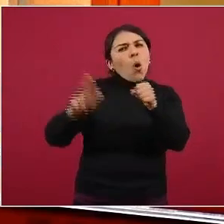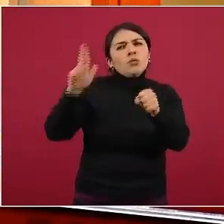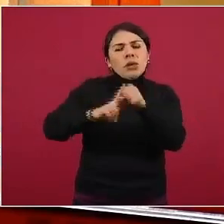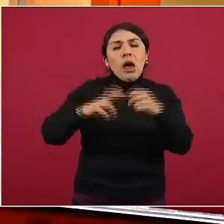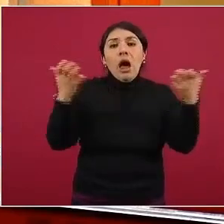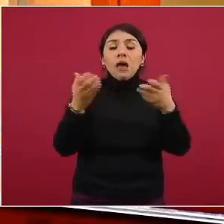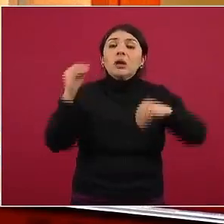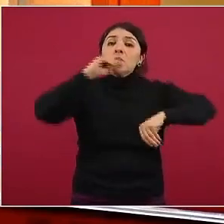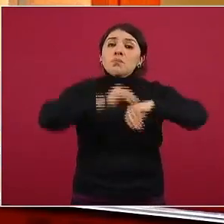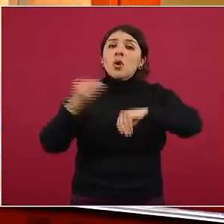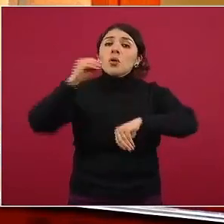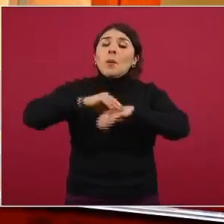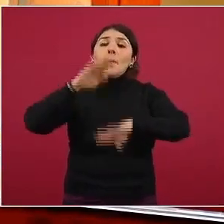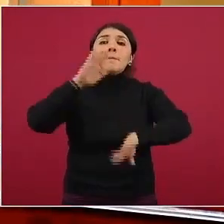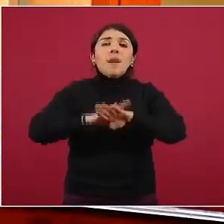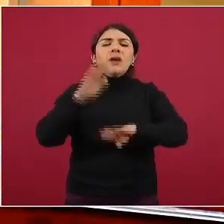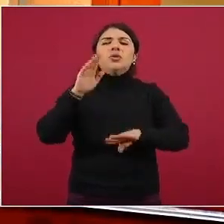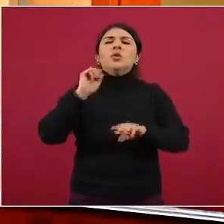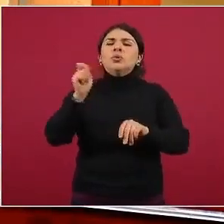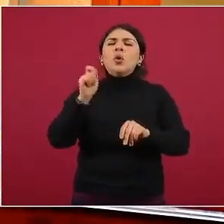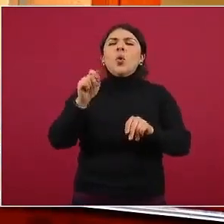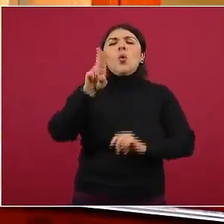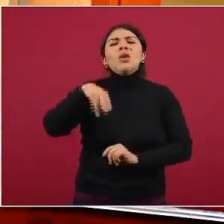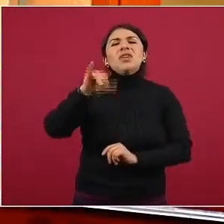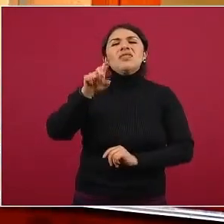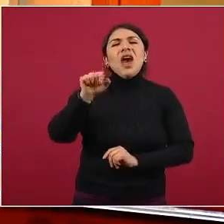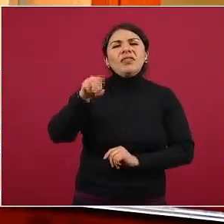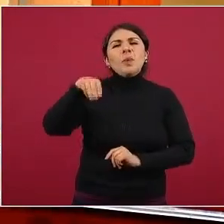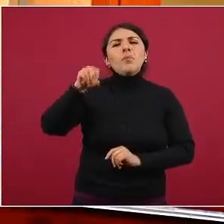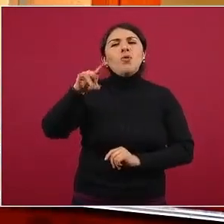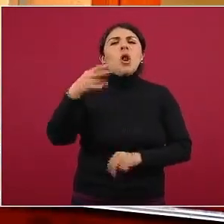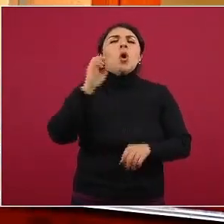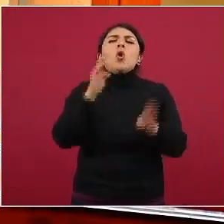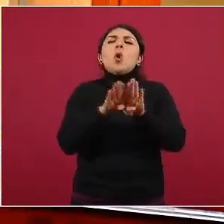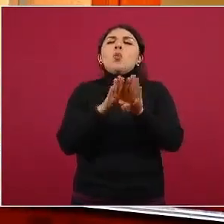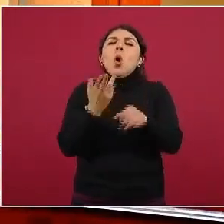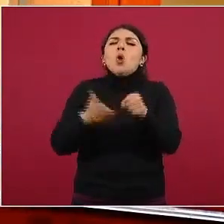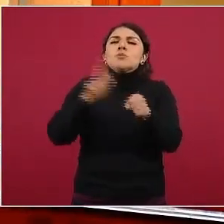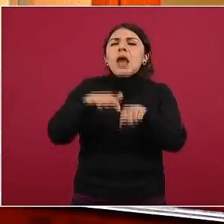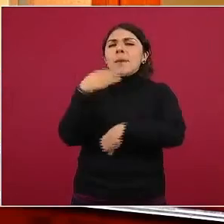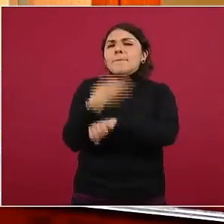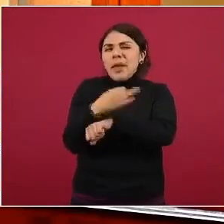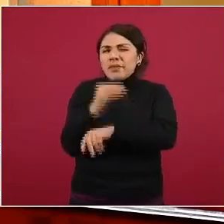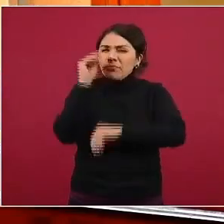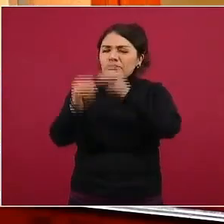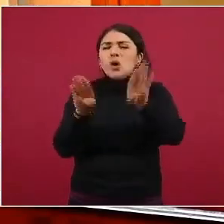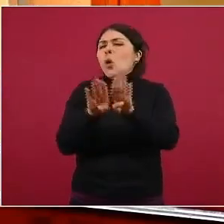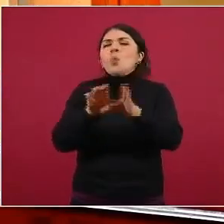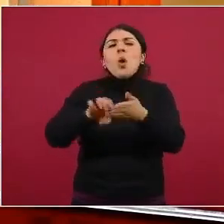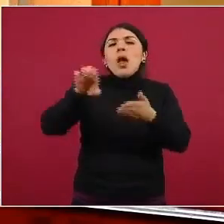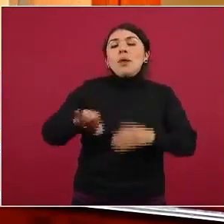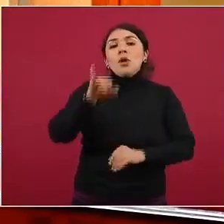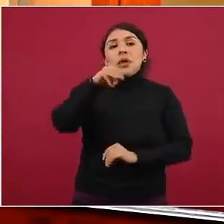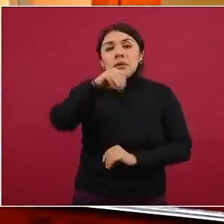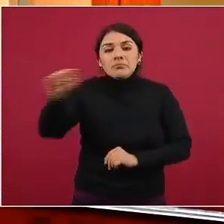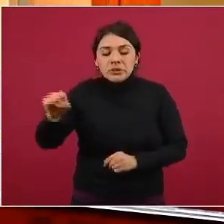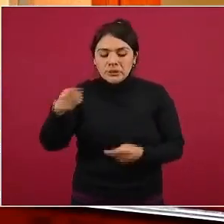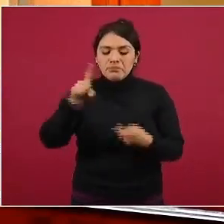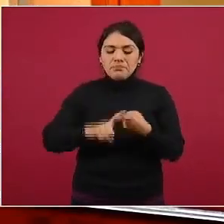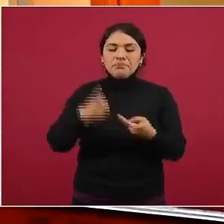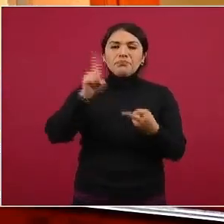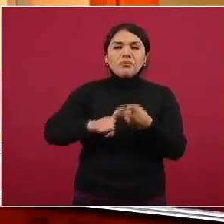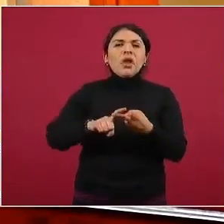han colocado unidades móviles también, en donde se ha incrementado la capacidad. Por ejemplo, en el IMSS, en